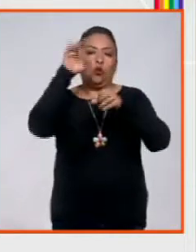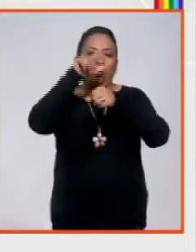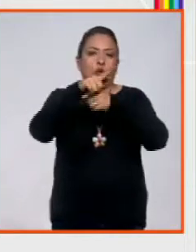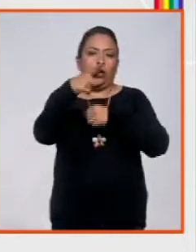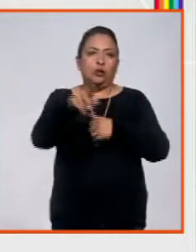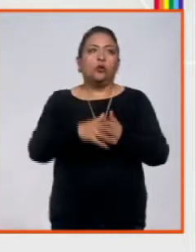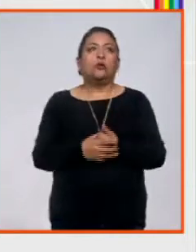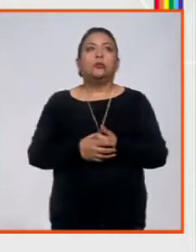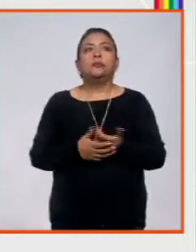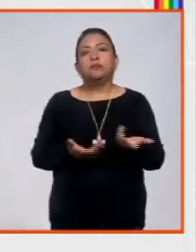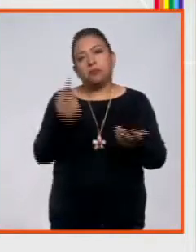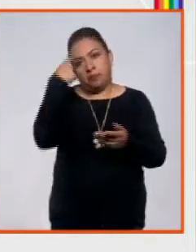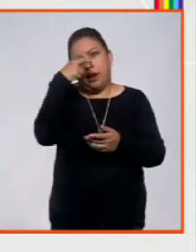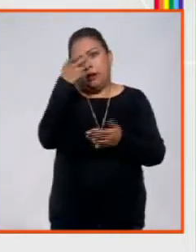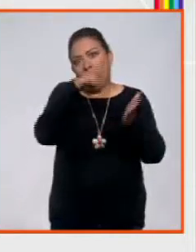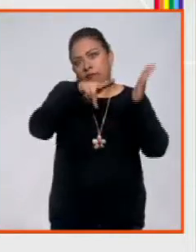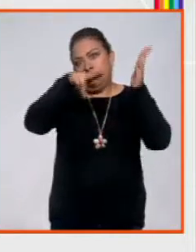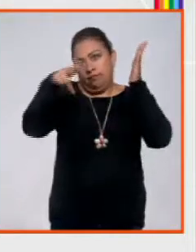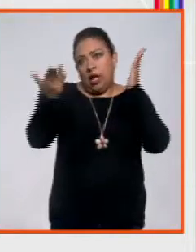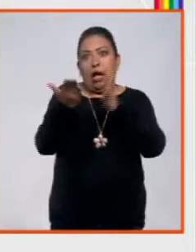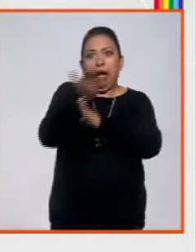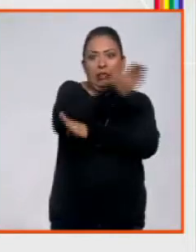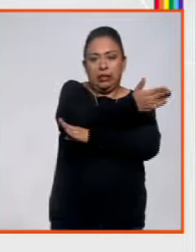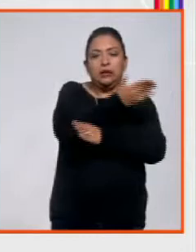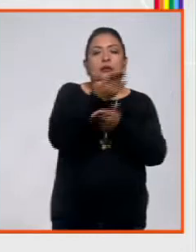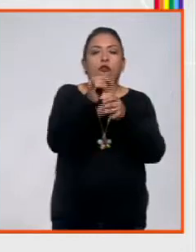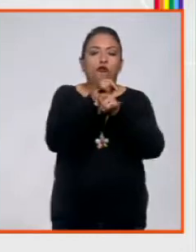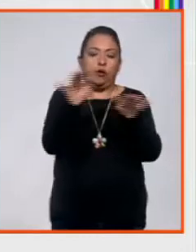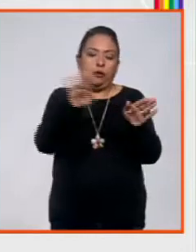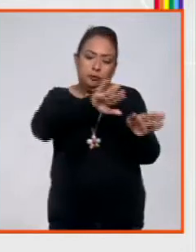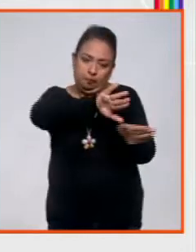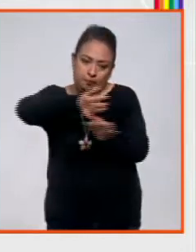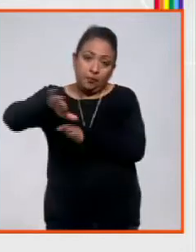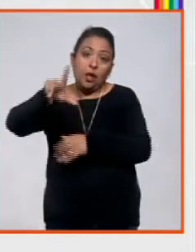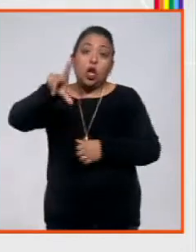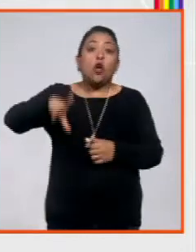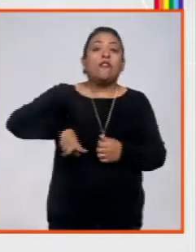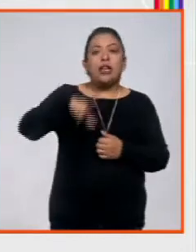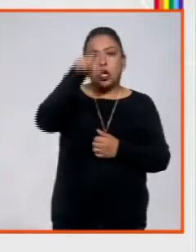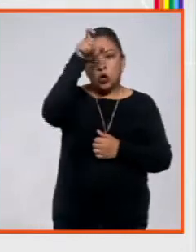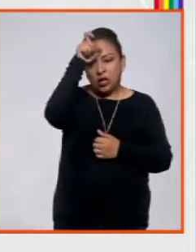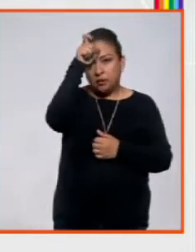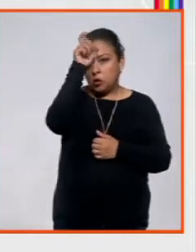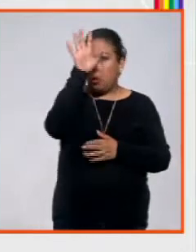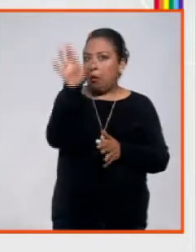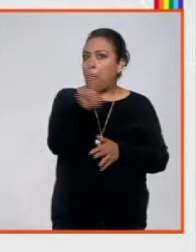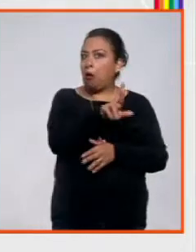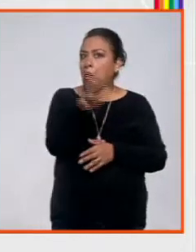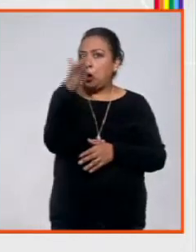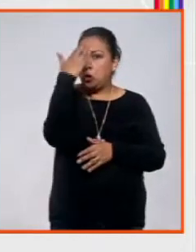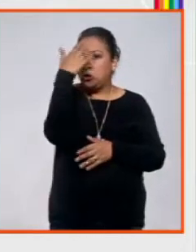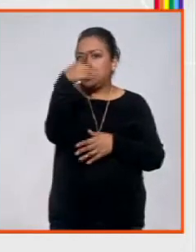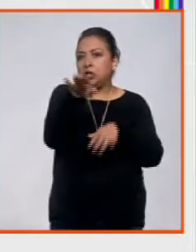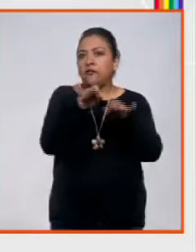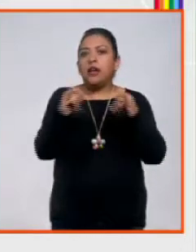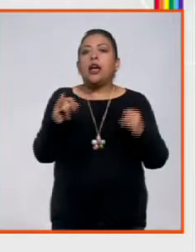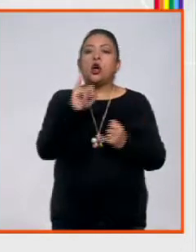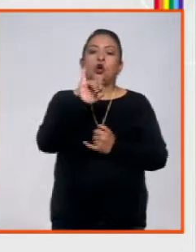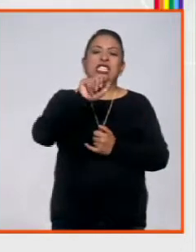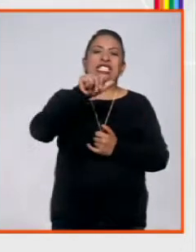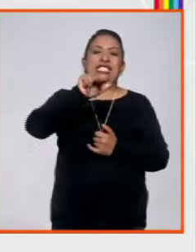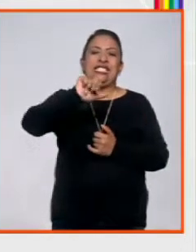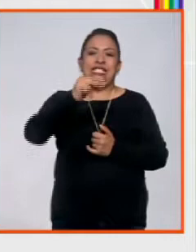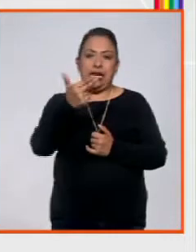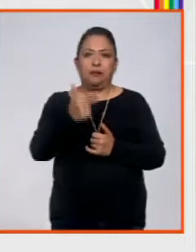son el motivo para que fue creado ahí está la información y en otros temas el gobierno de egipto reconoce la labor del instituto nacional de antropología